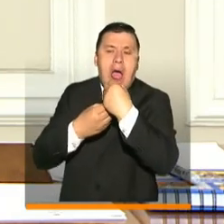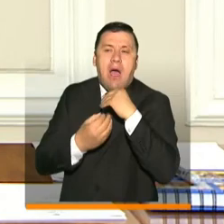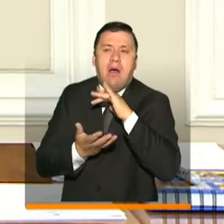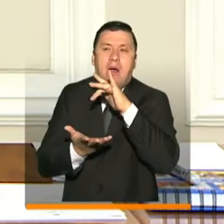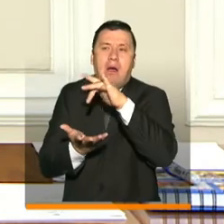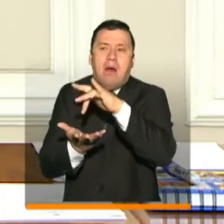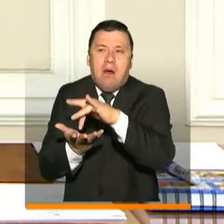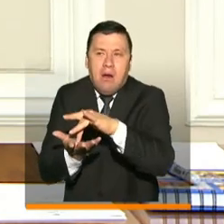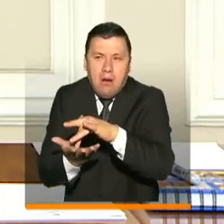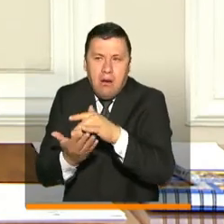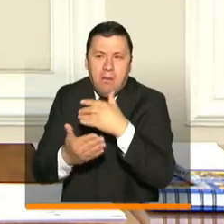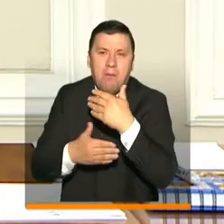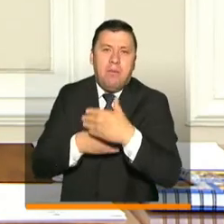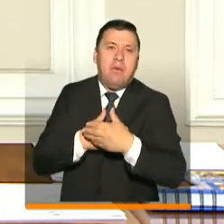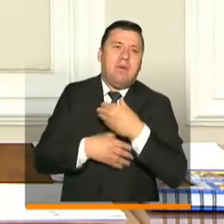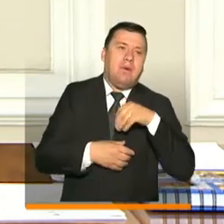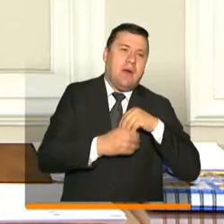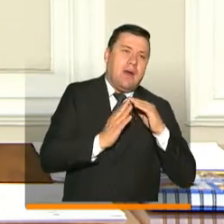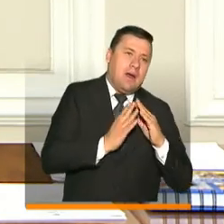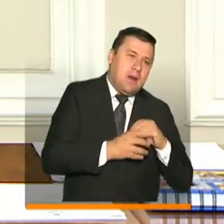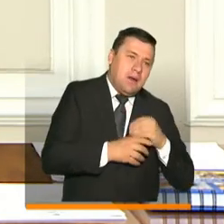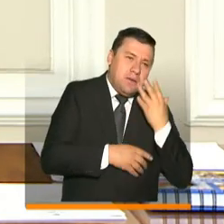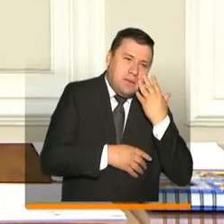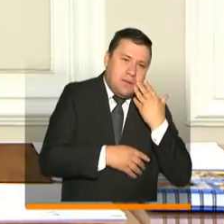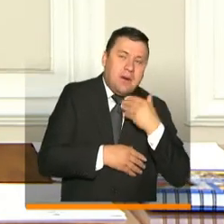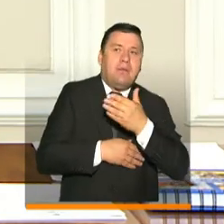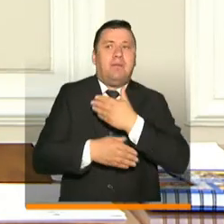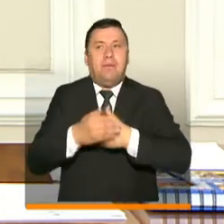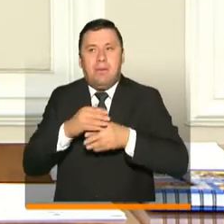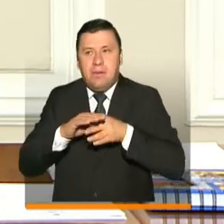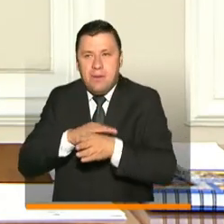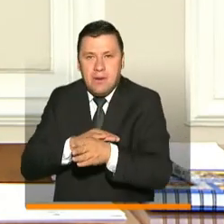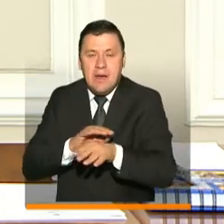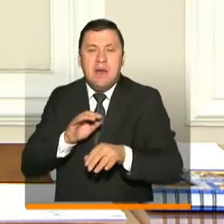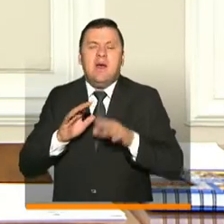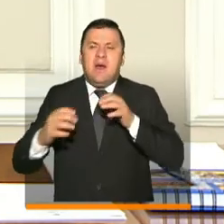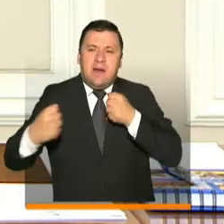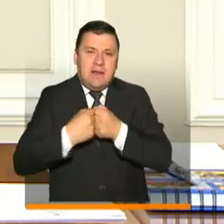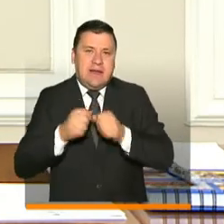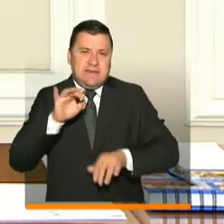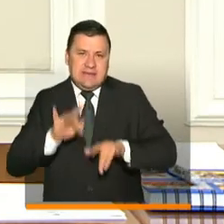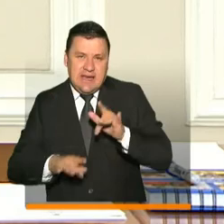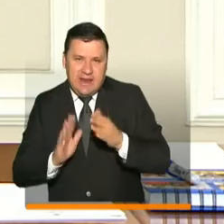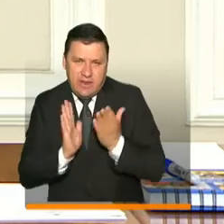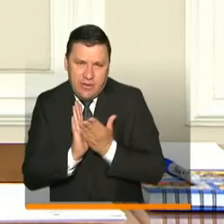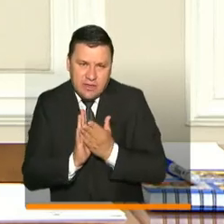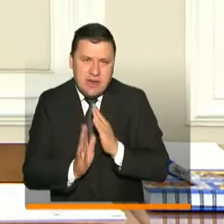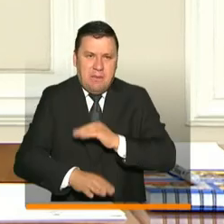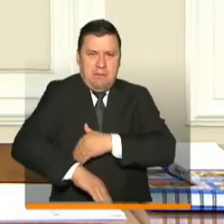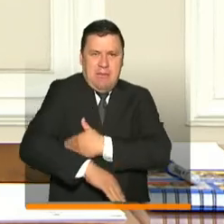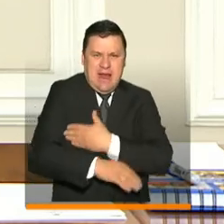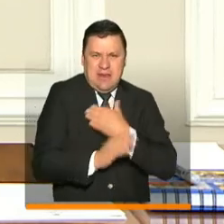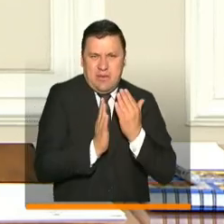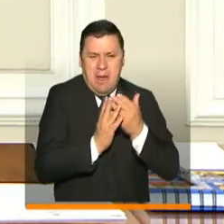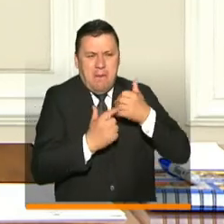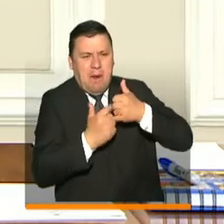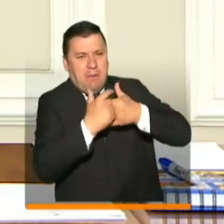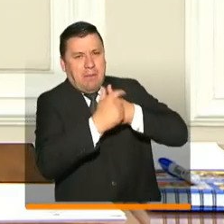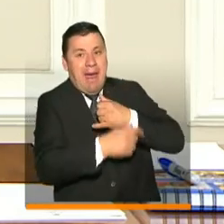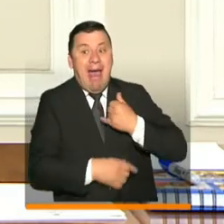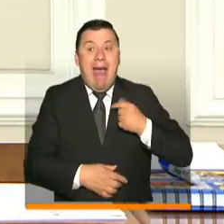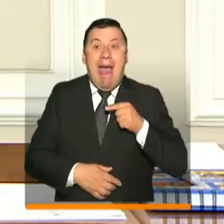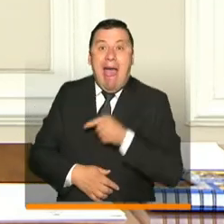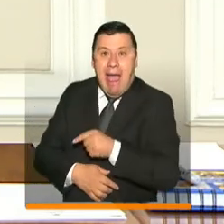gradualidad que la vamos a estar trabajando con las respectivas secretarías, que la vamos a trabajar con los colegios, y yo creo que ahí es donde